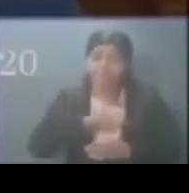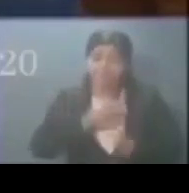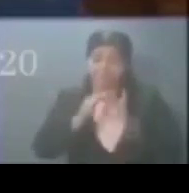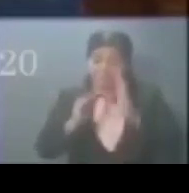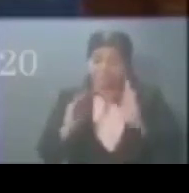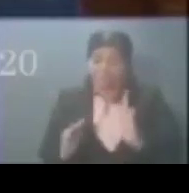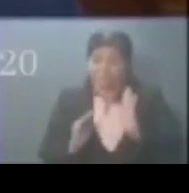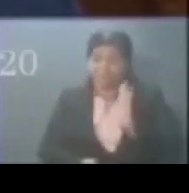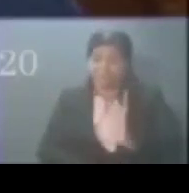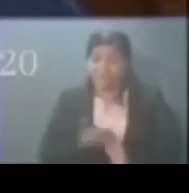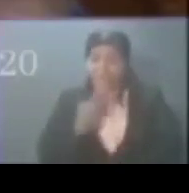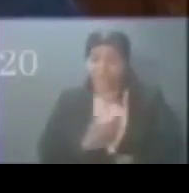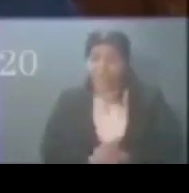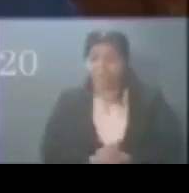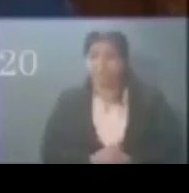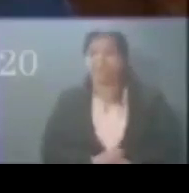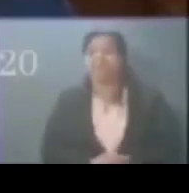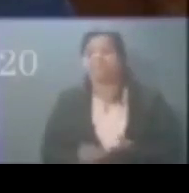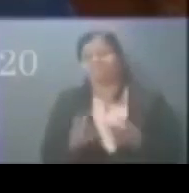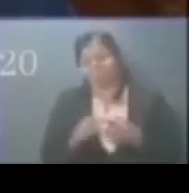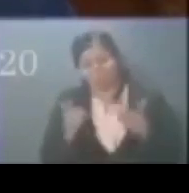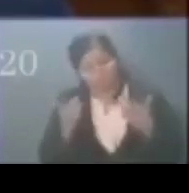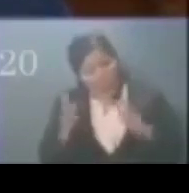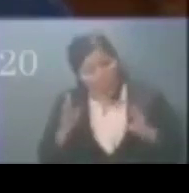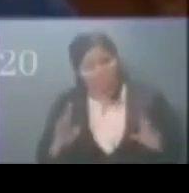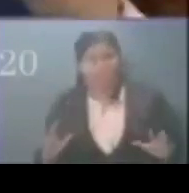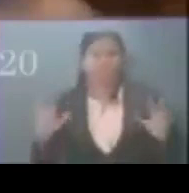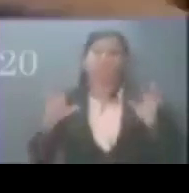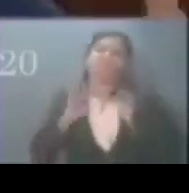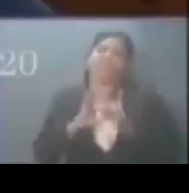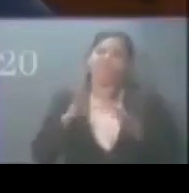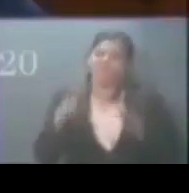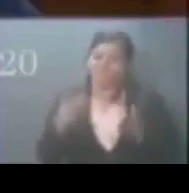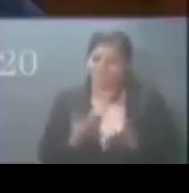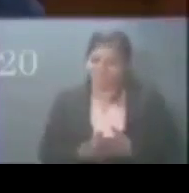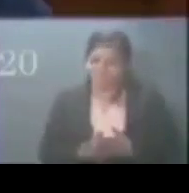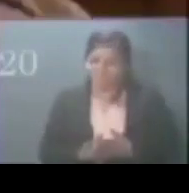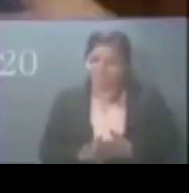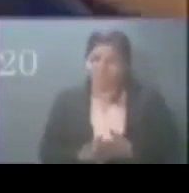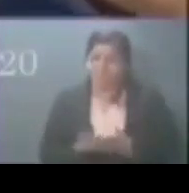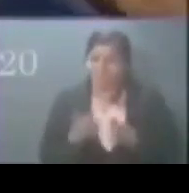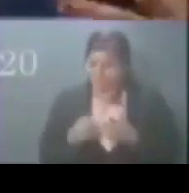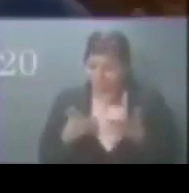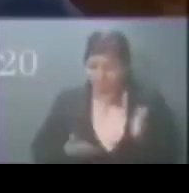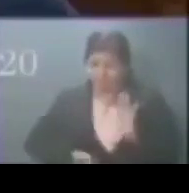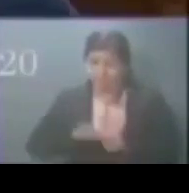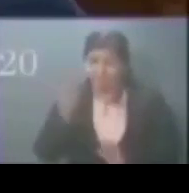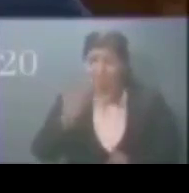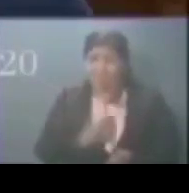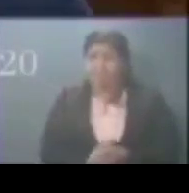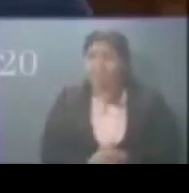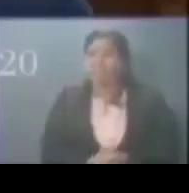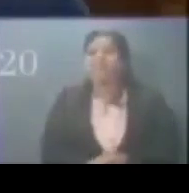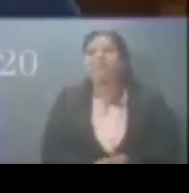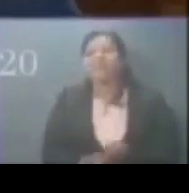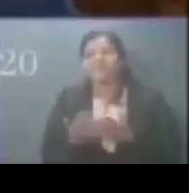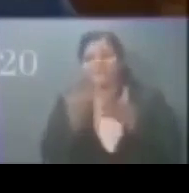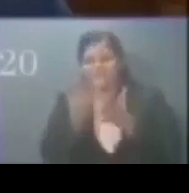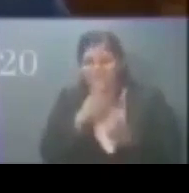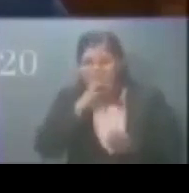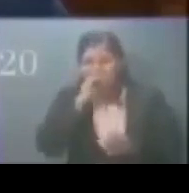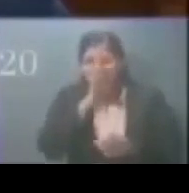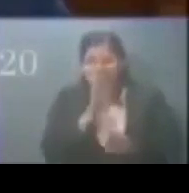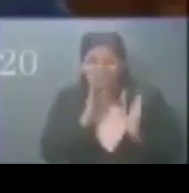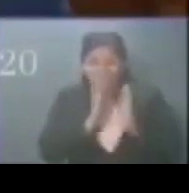los utilicemos, y no saquen de contexto mis palabras cuando no las entienden, cuando no entienden el porqué de